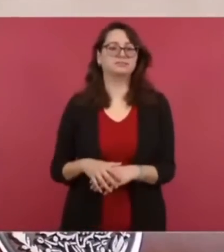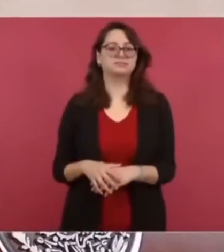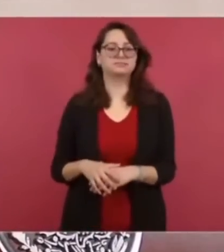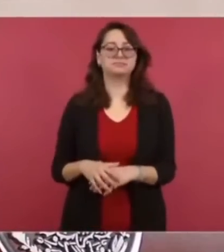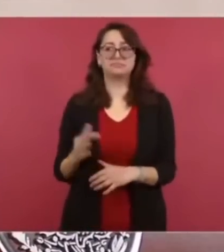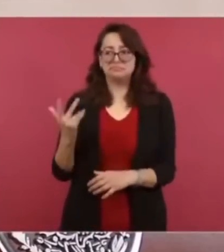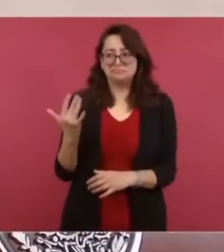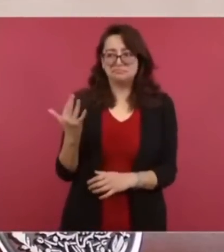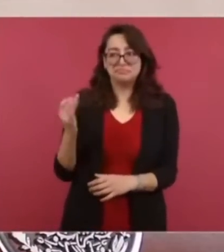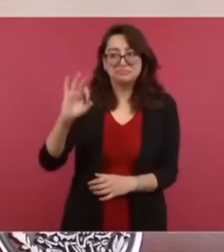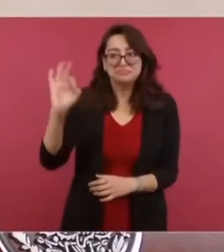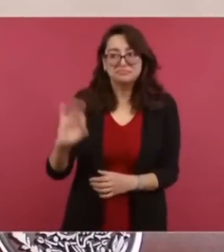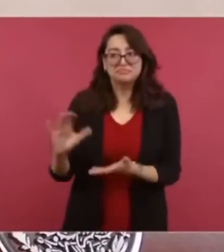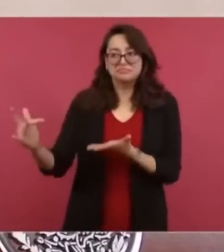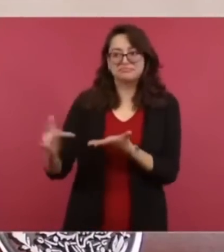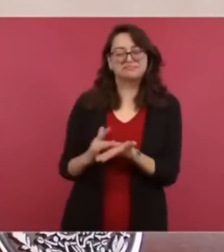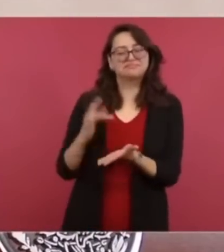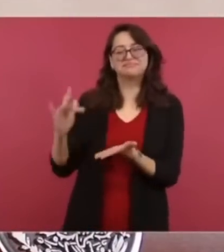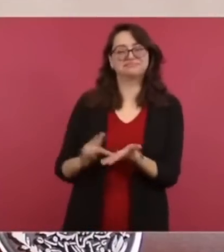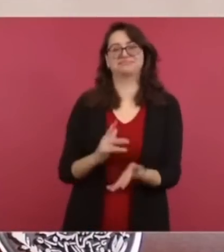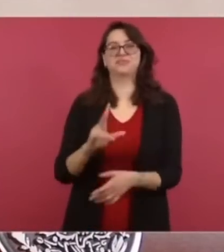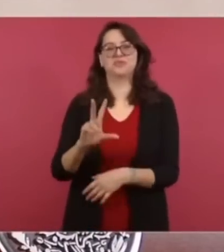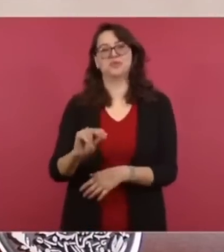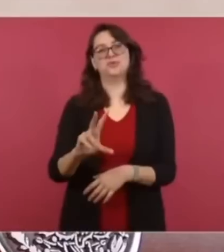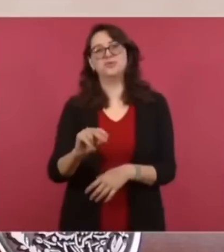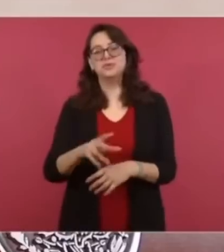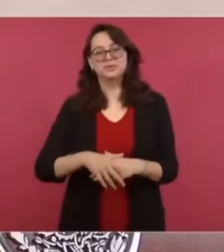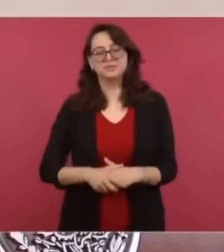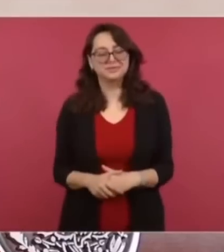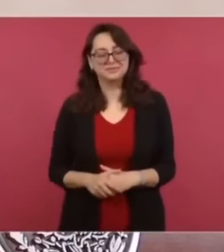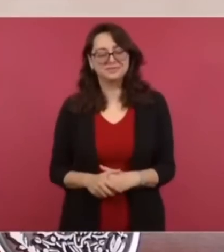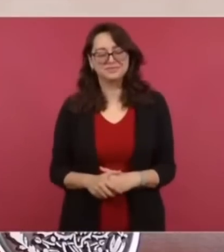Ayer veíamos una encuesta telefónica.